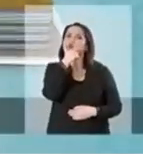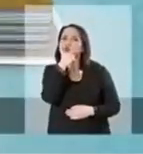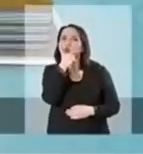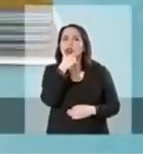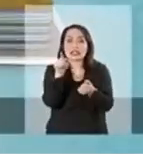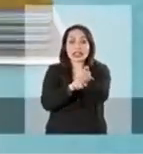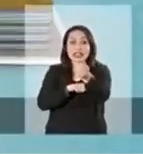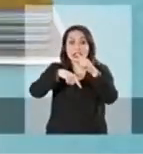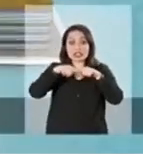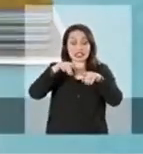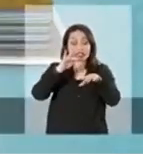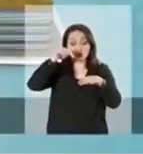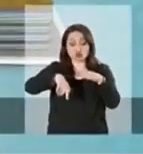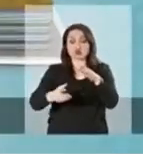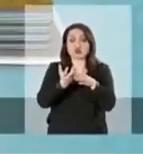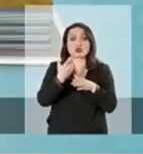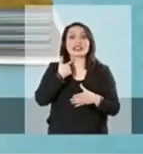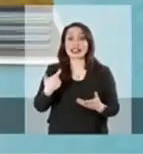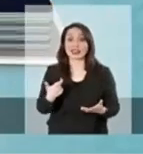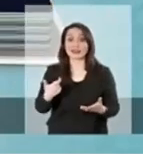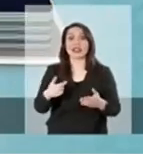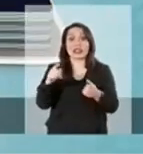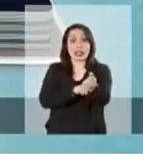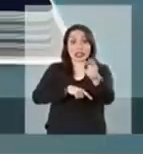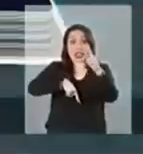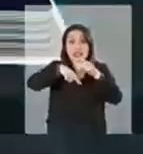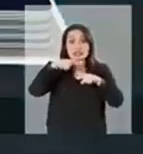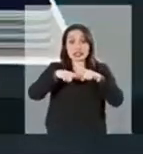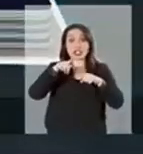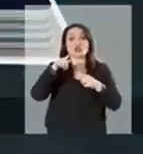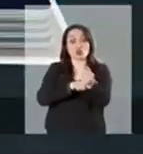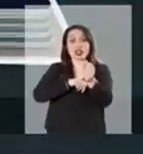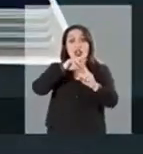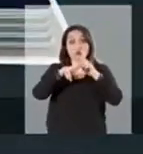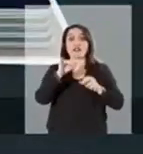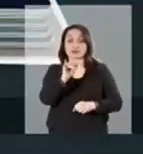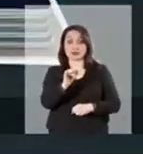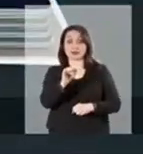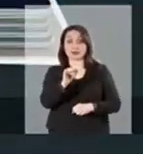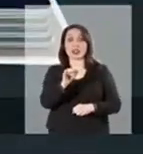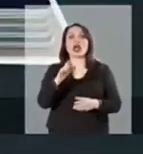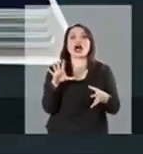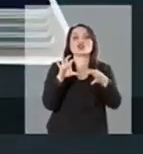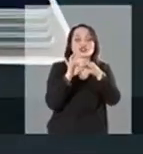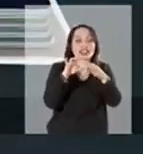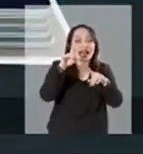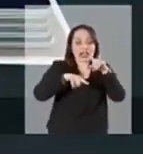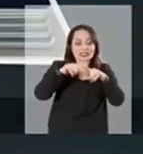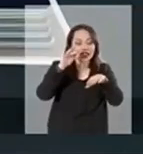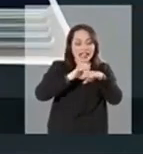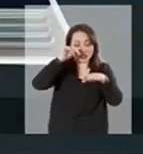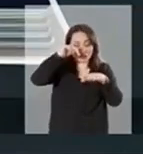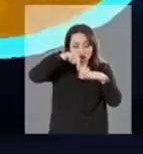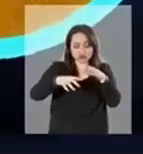¿Alguna vez te has preguntado qué es la energía geotérmica? La energía geotérmica es una fuente de energía renovable asociada al